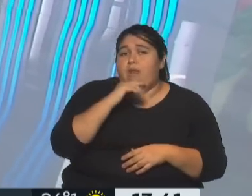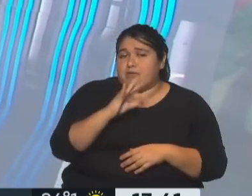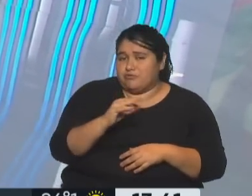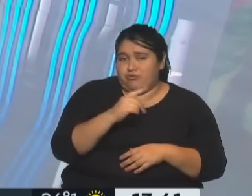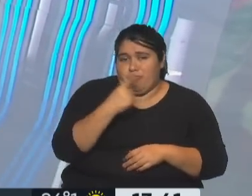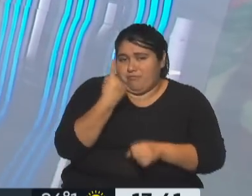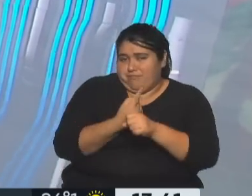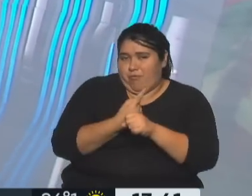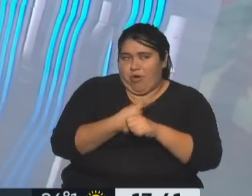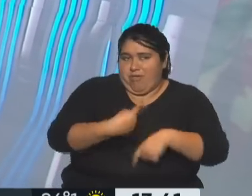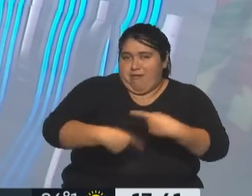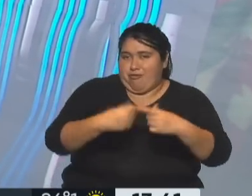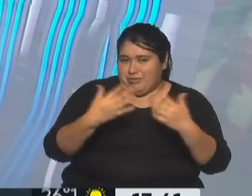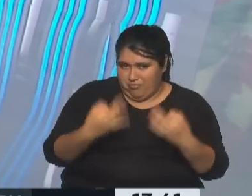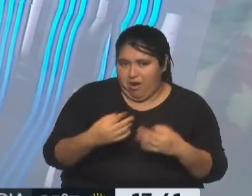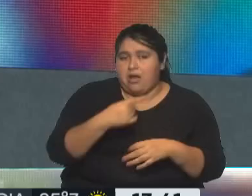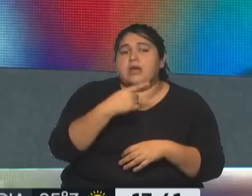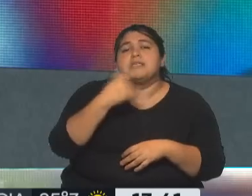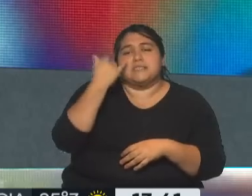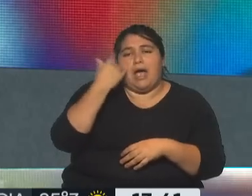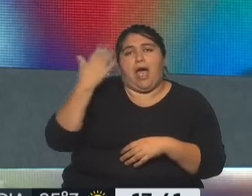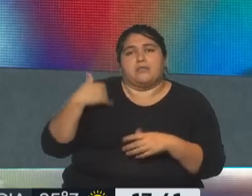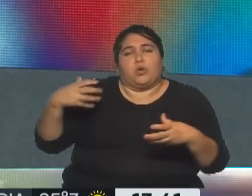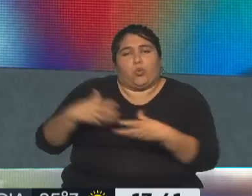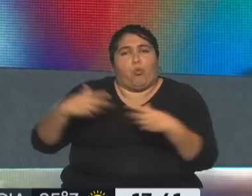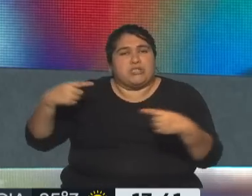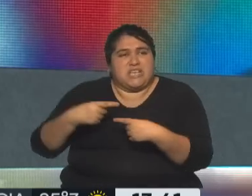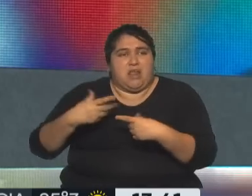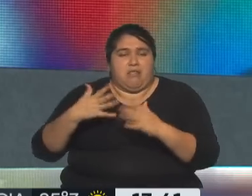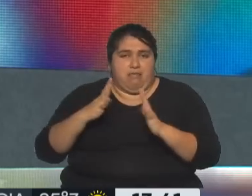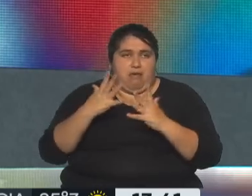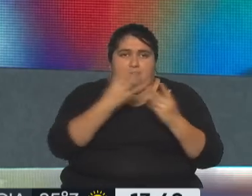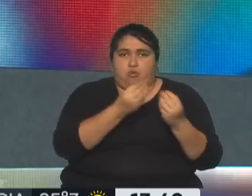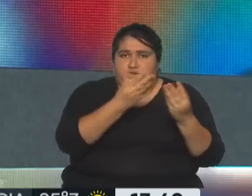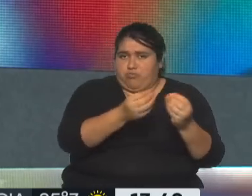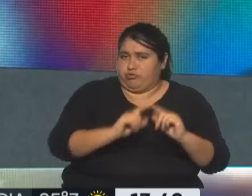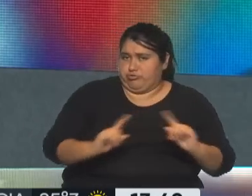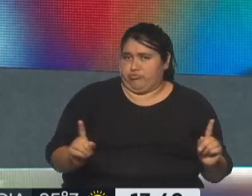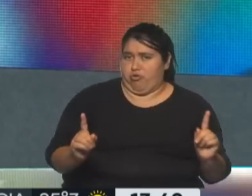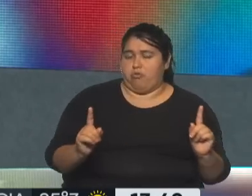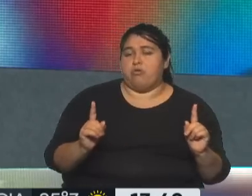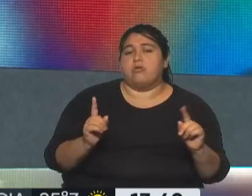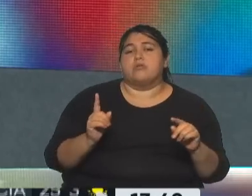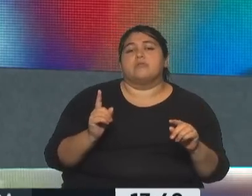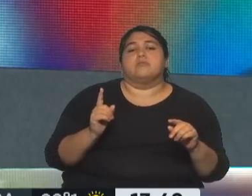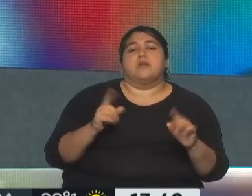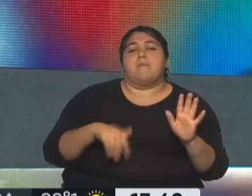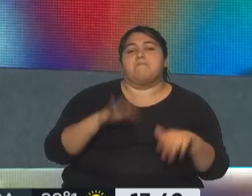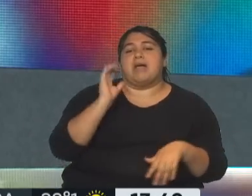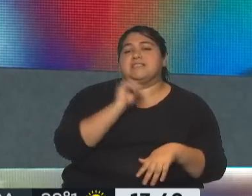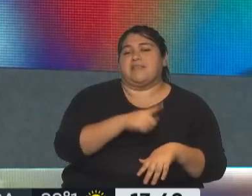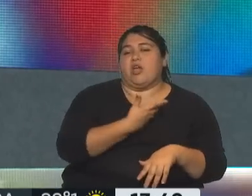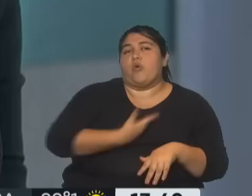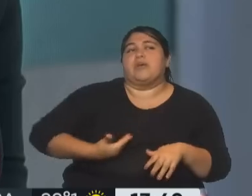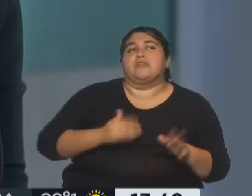ha perdido, por supuesto que ya no tenía los apoyos por izquierda y ha perdido también ciertos apoyos que lo llevaron al gobierno, sobre todo de los